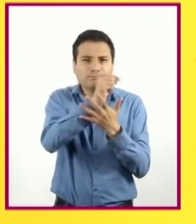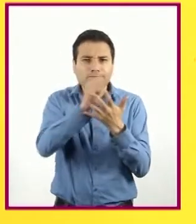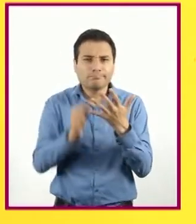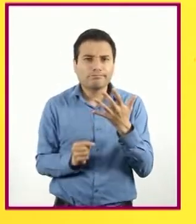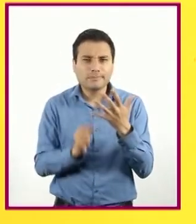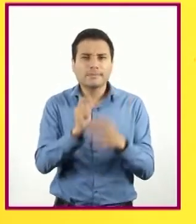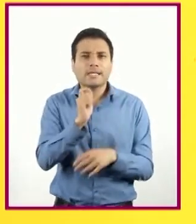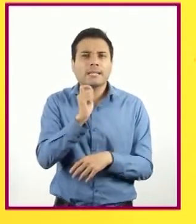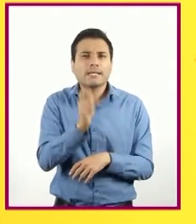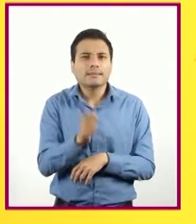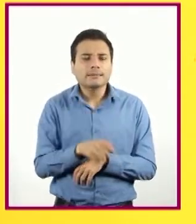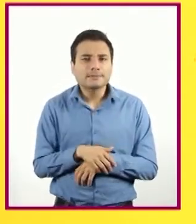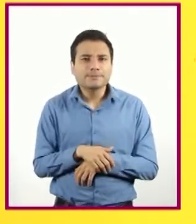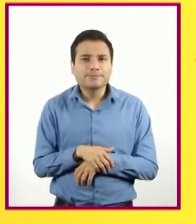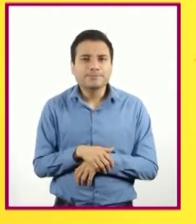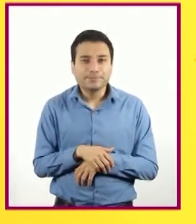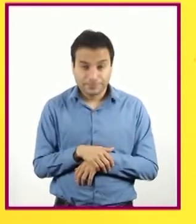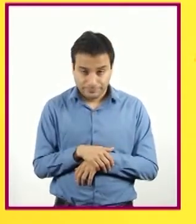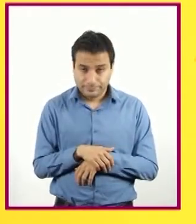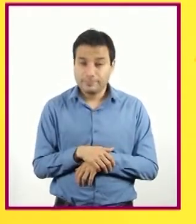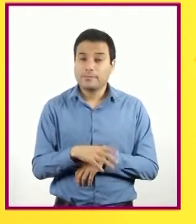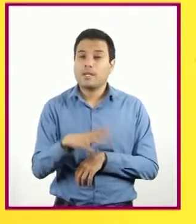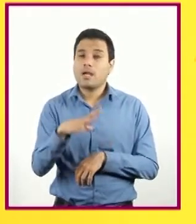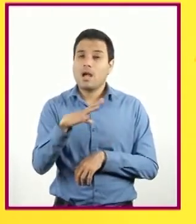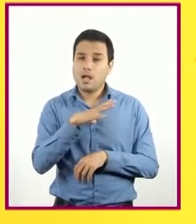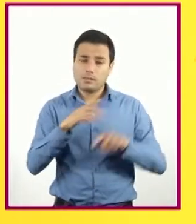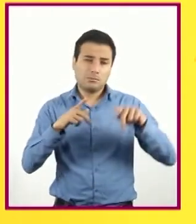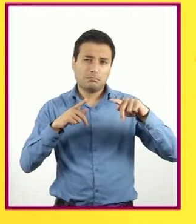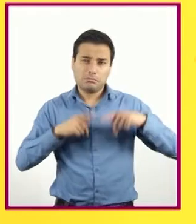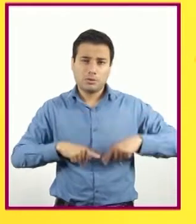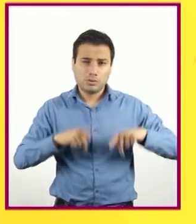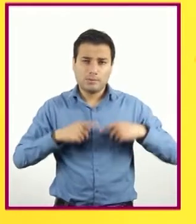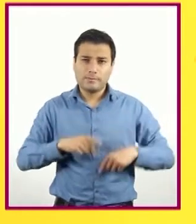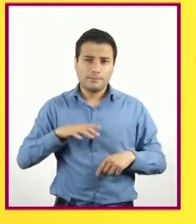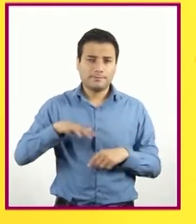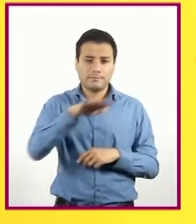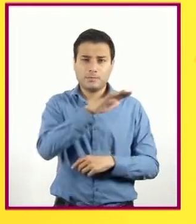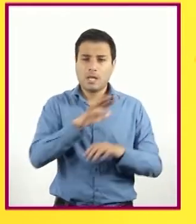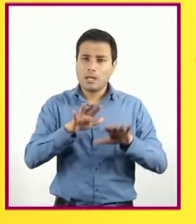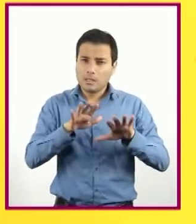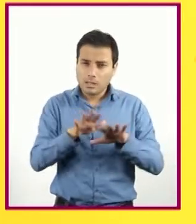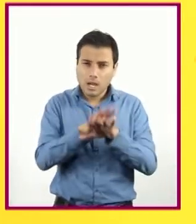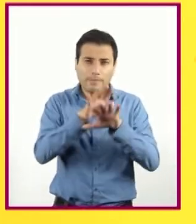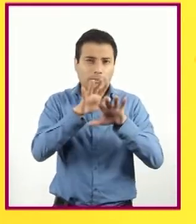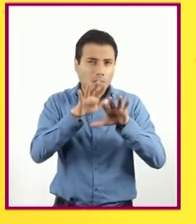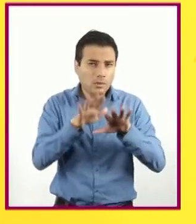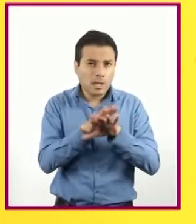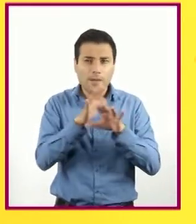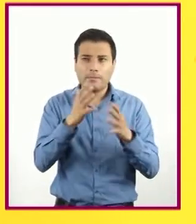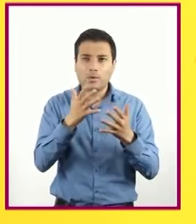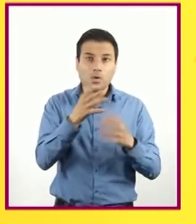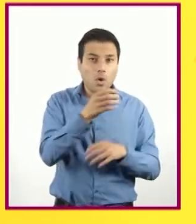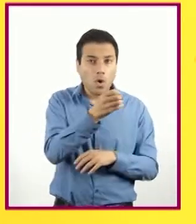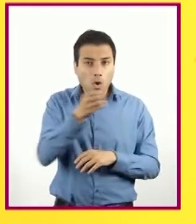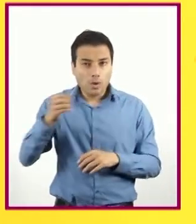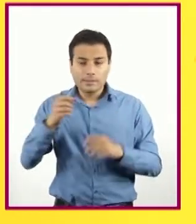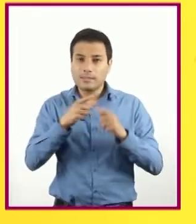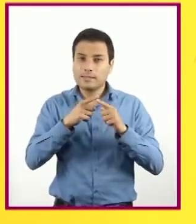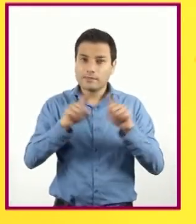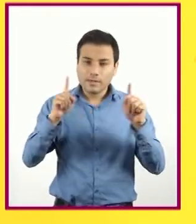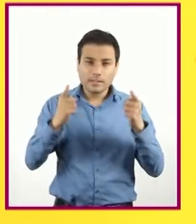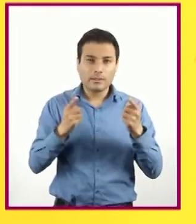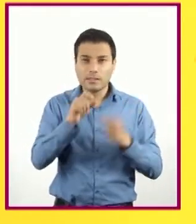periodo se centran en una fuerte movilidad social, una reorganización de los asentamientos, una